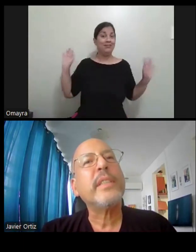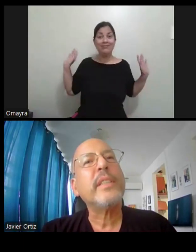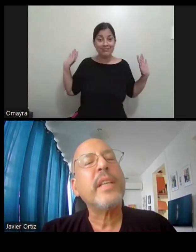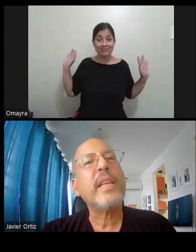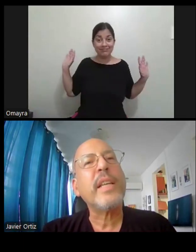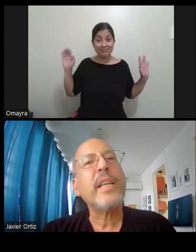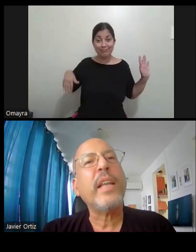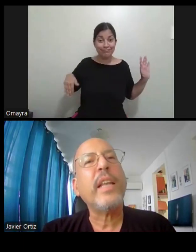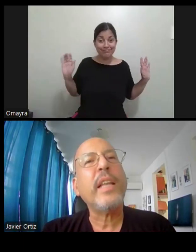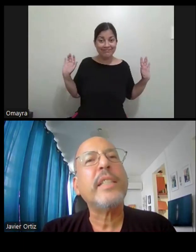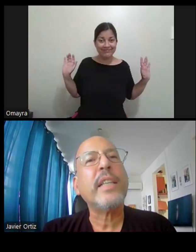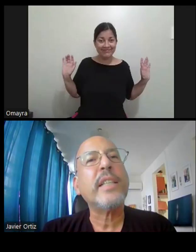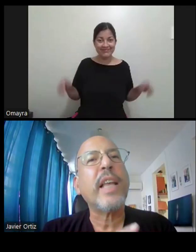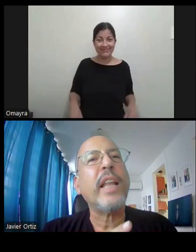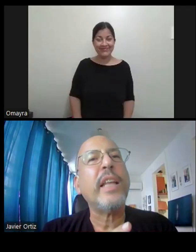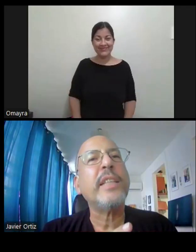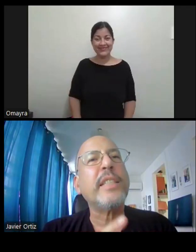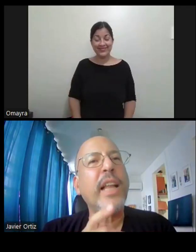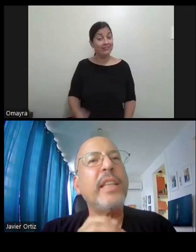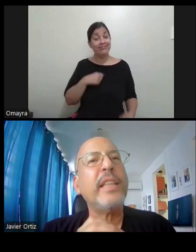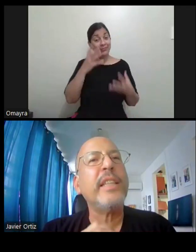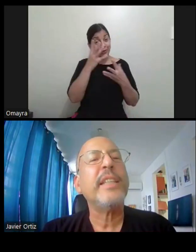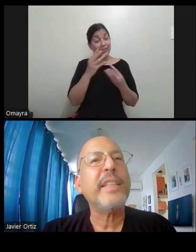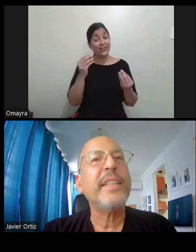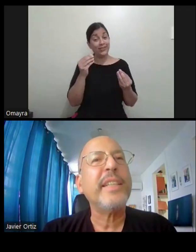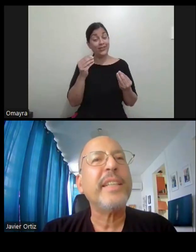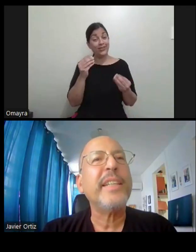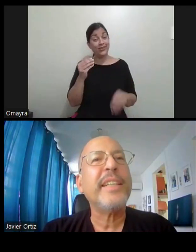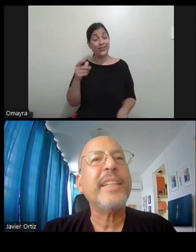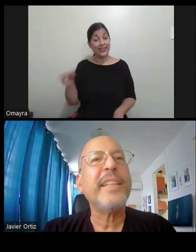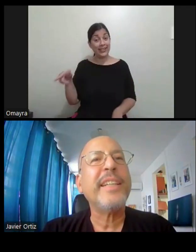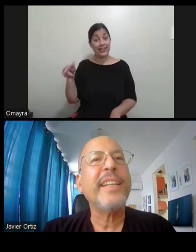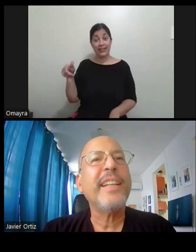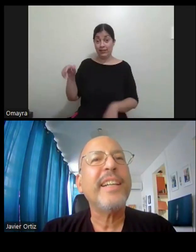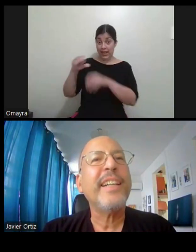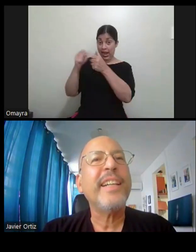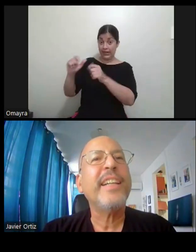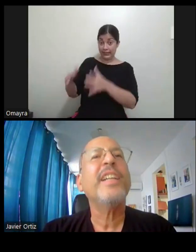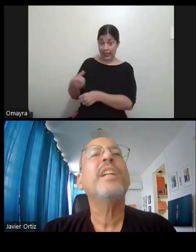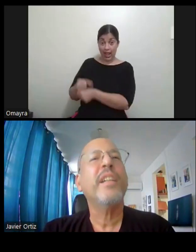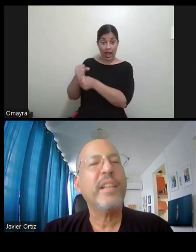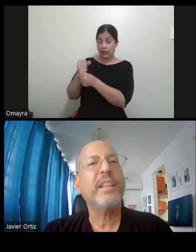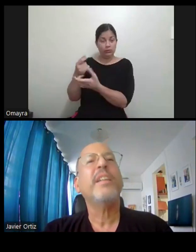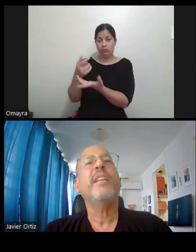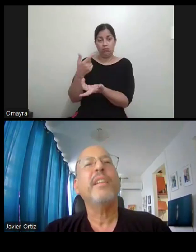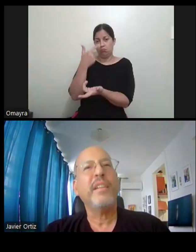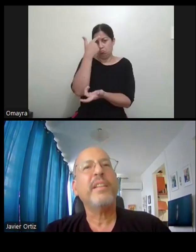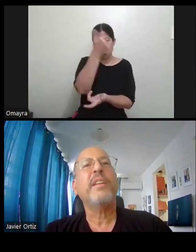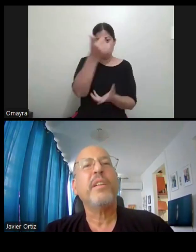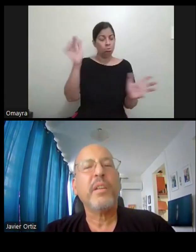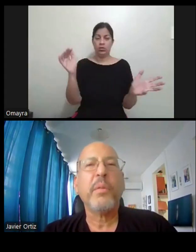presentado. El tambor místico, bien bonito, y él los hace como tú quieras, en los colores que tú quieras y todo